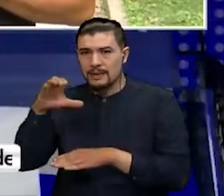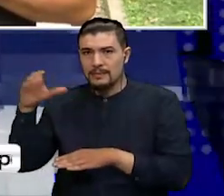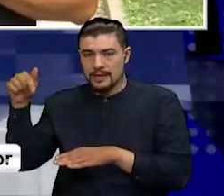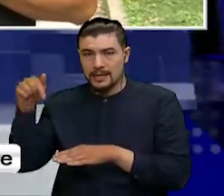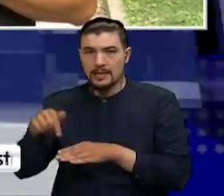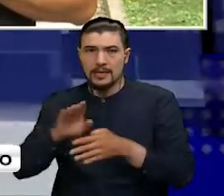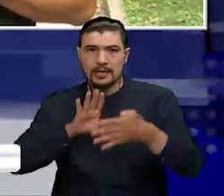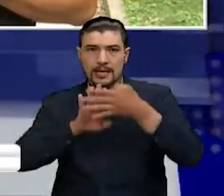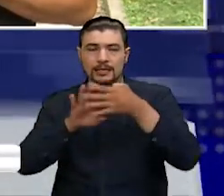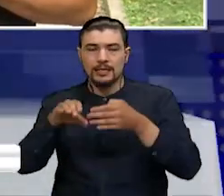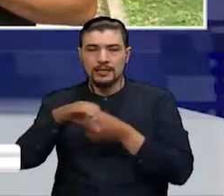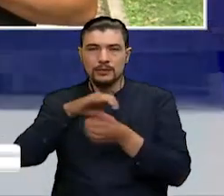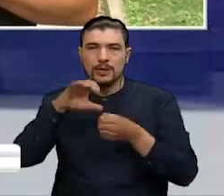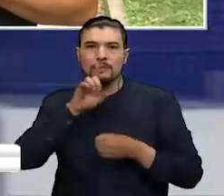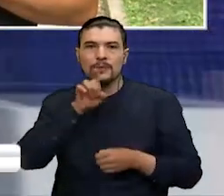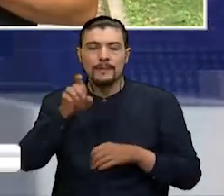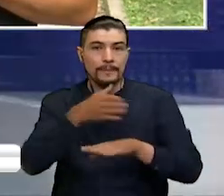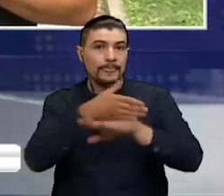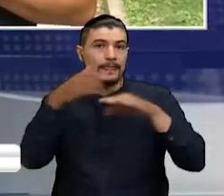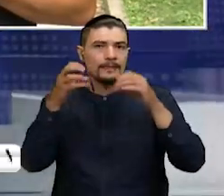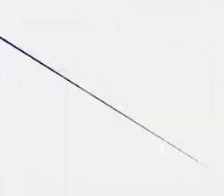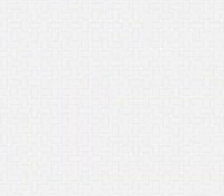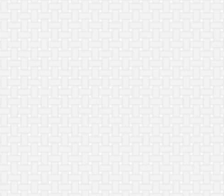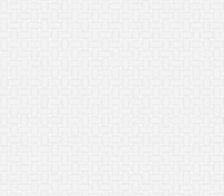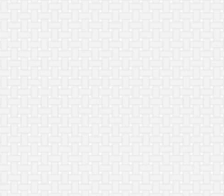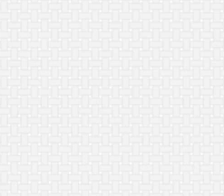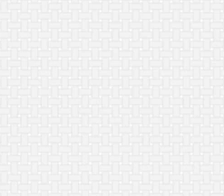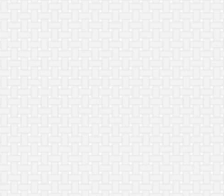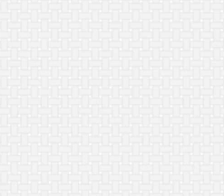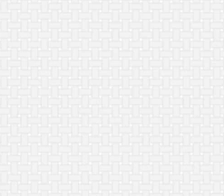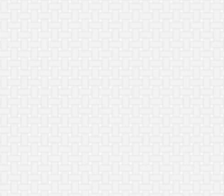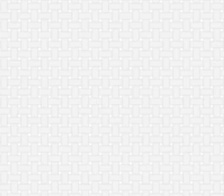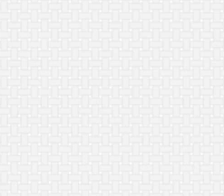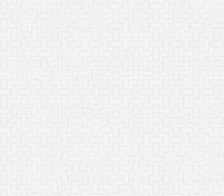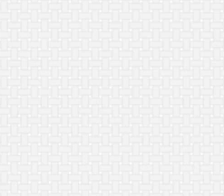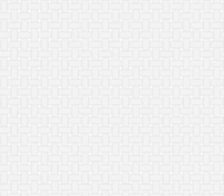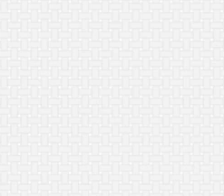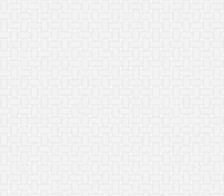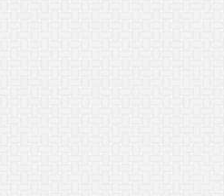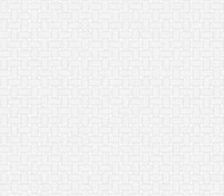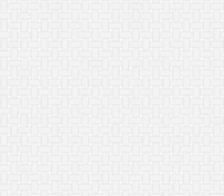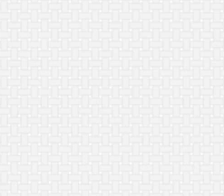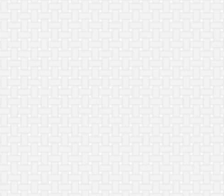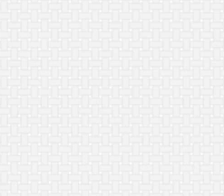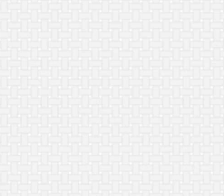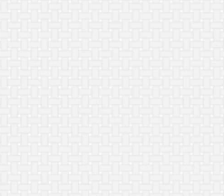bucaramanga eso es todo por el momento siguen ustedes en este canal tro tocón